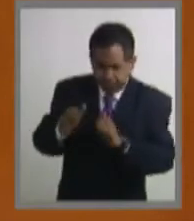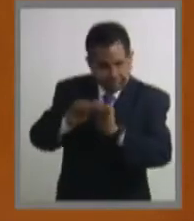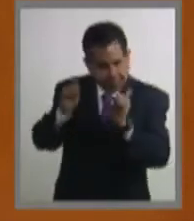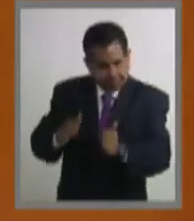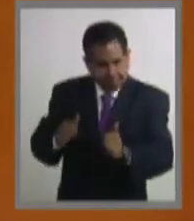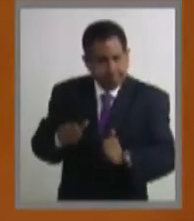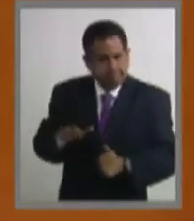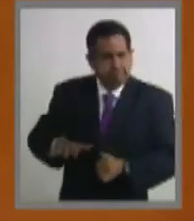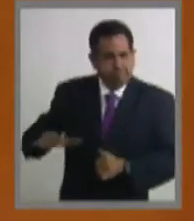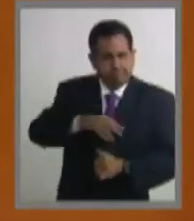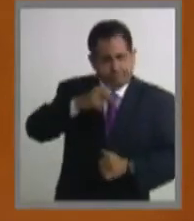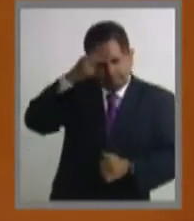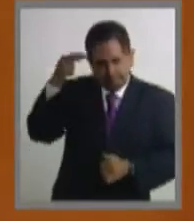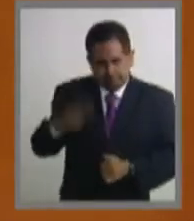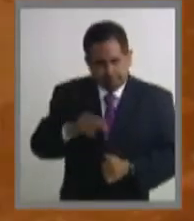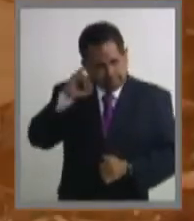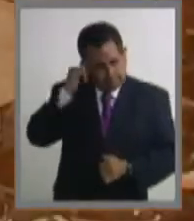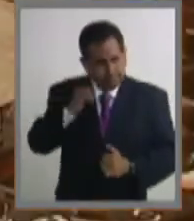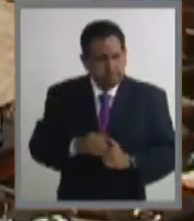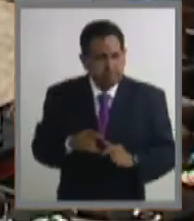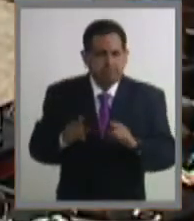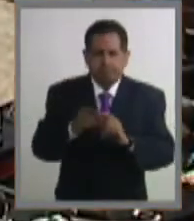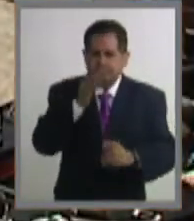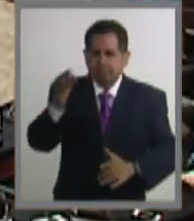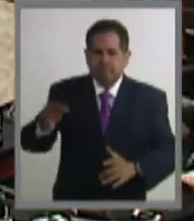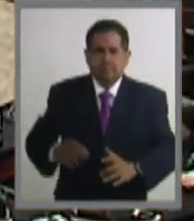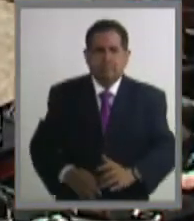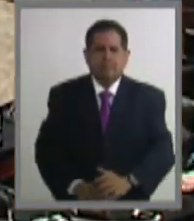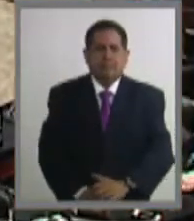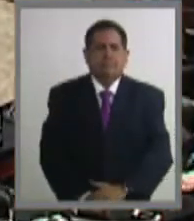las y de los mexicanos. Es cuanto, presidente.